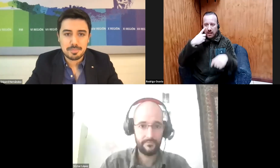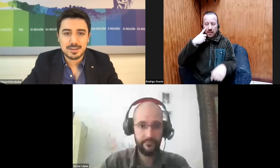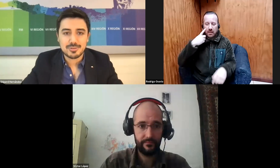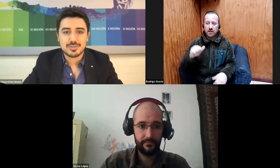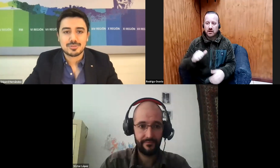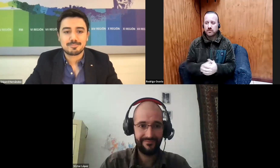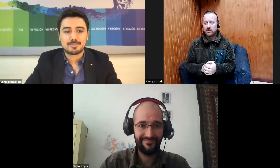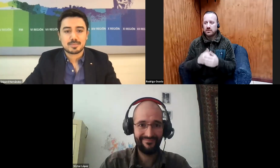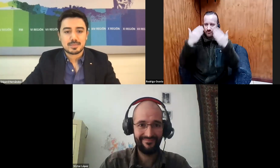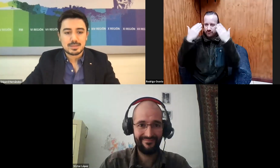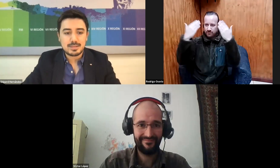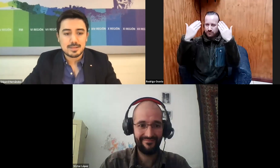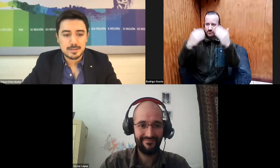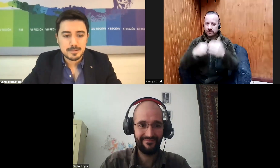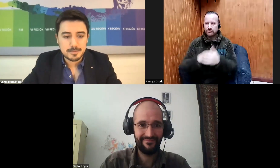Muy bienvenidos.